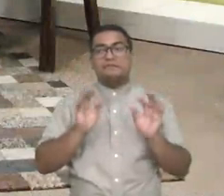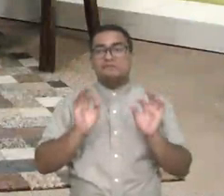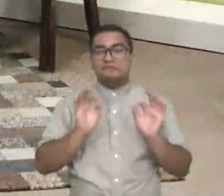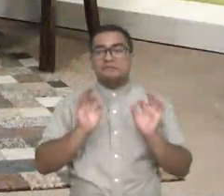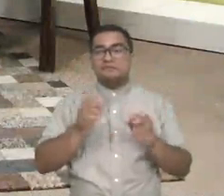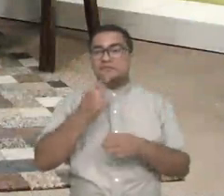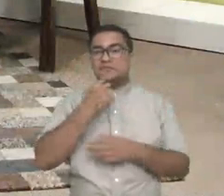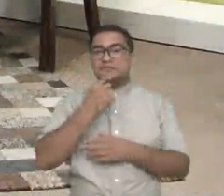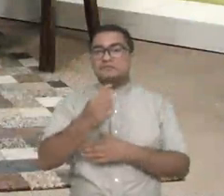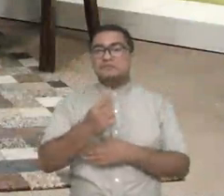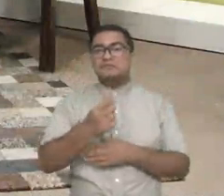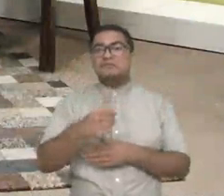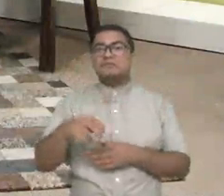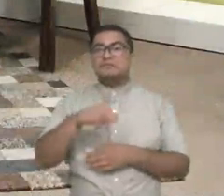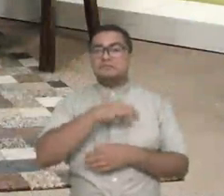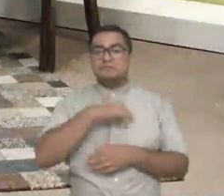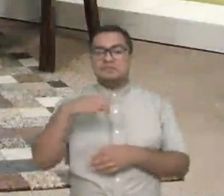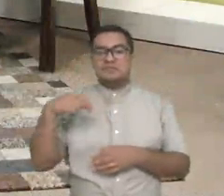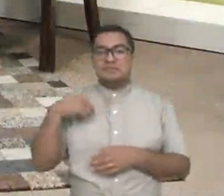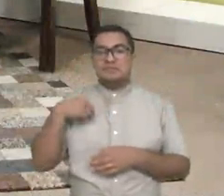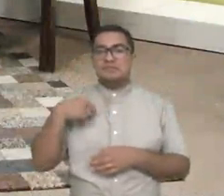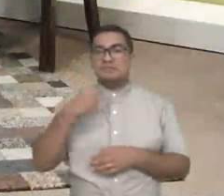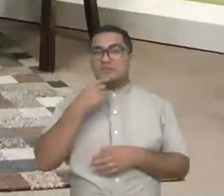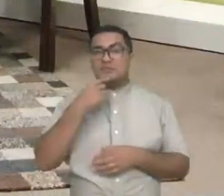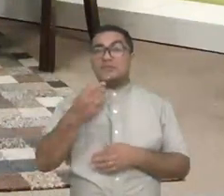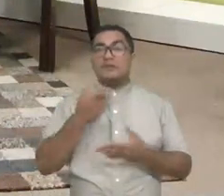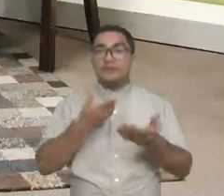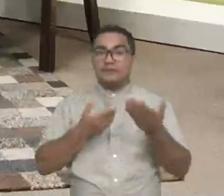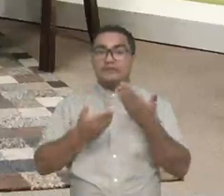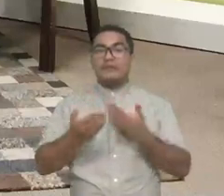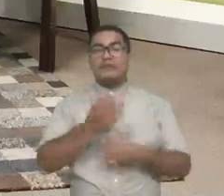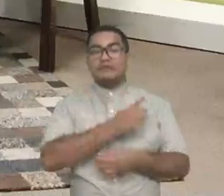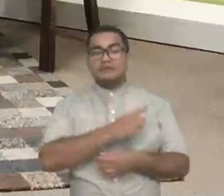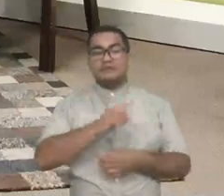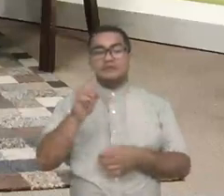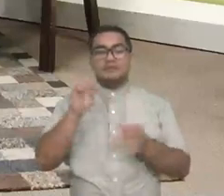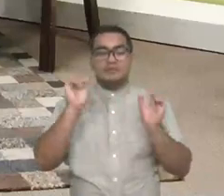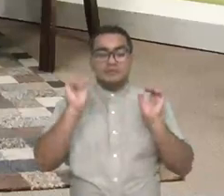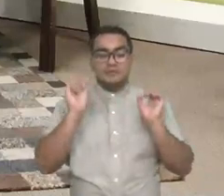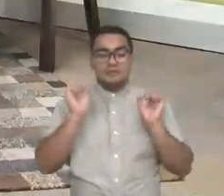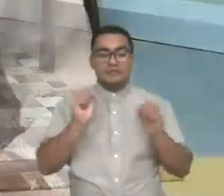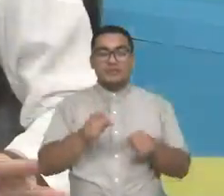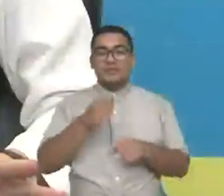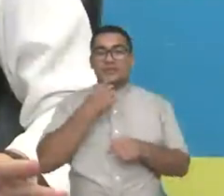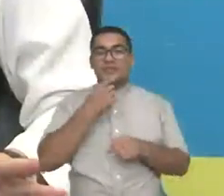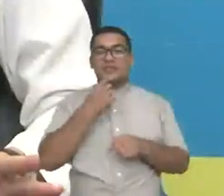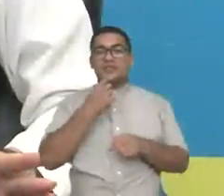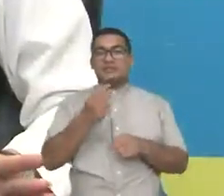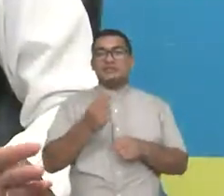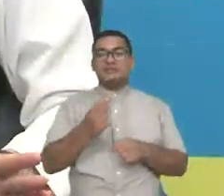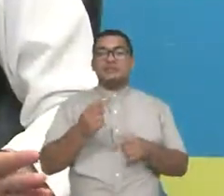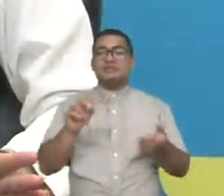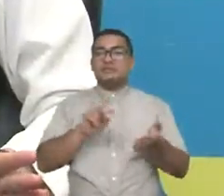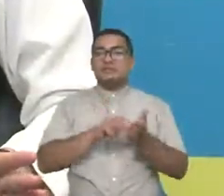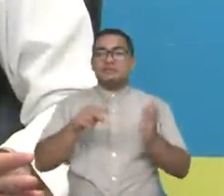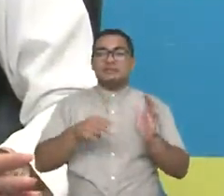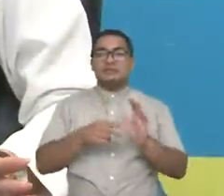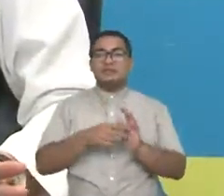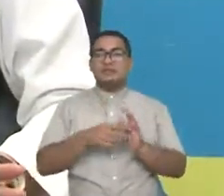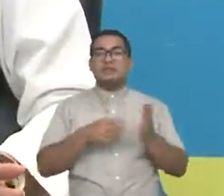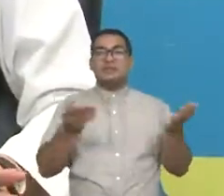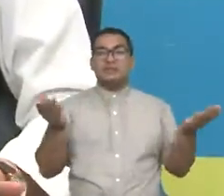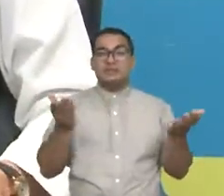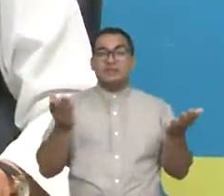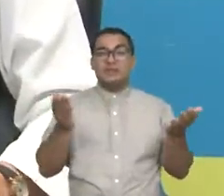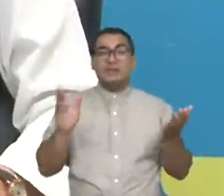digo que nosotros probablemente, primeramente confiando en Dios, ¿verdad?, vamos a superar esta crisis. Pero ¿qué pasa? Superamos esta pandemia, pero